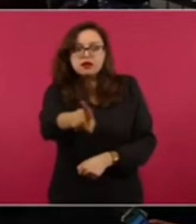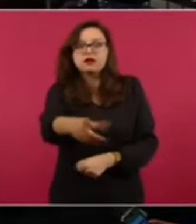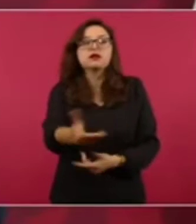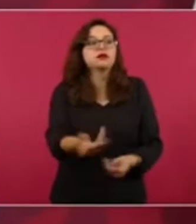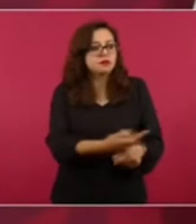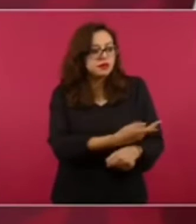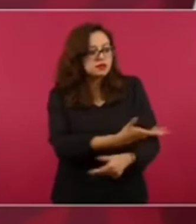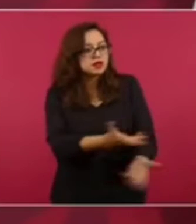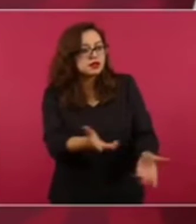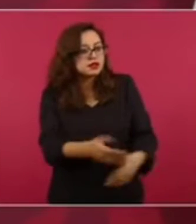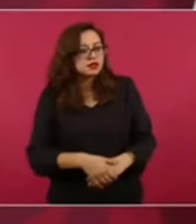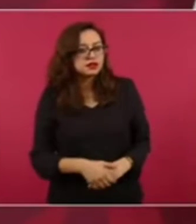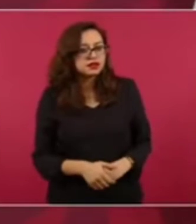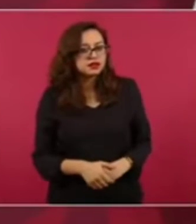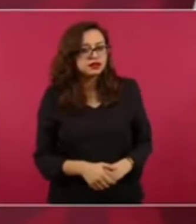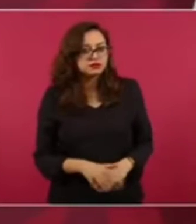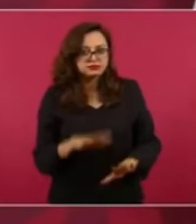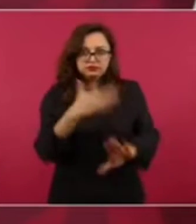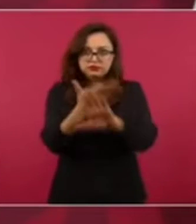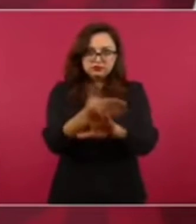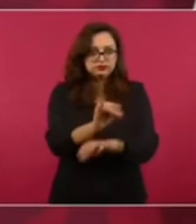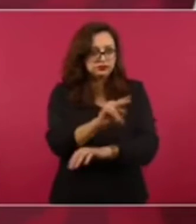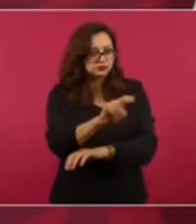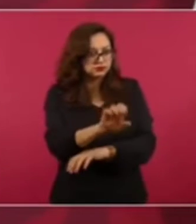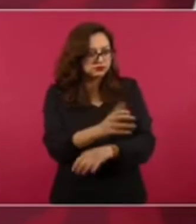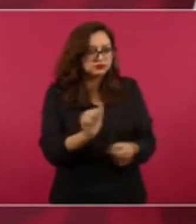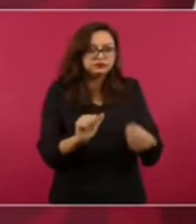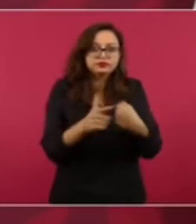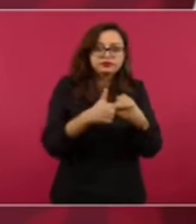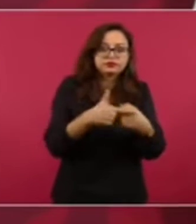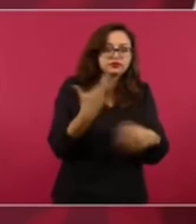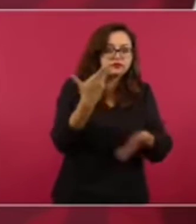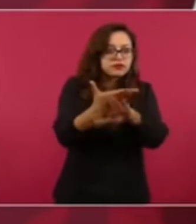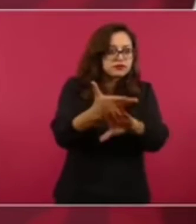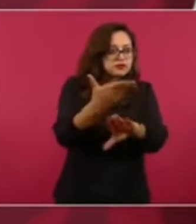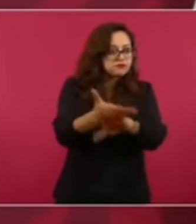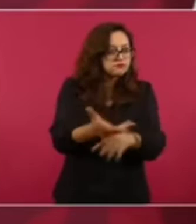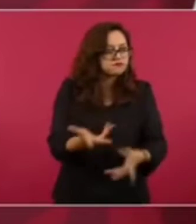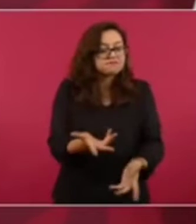manifestándose en contra de estas